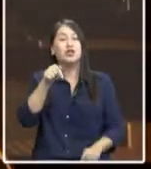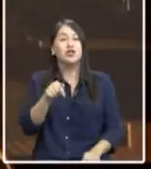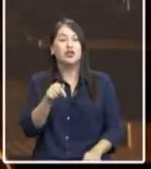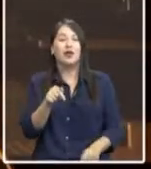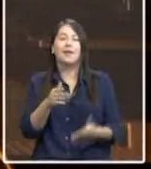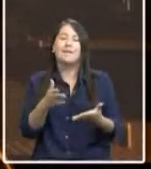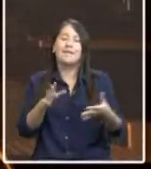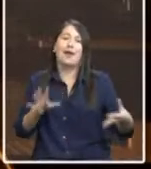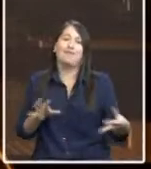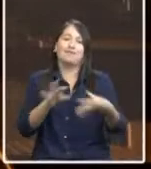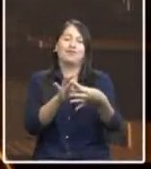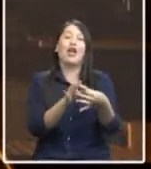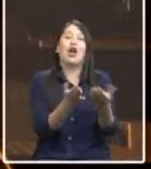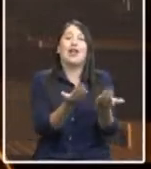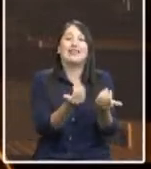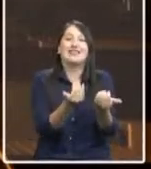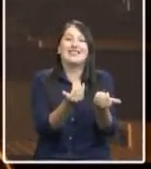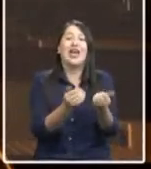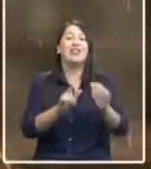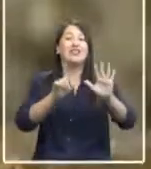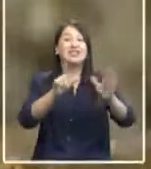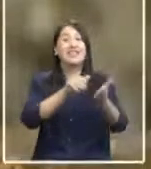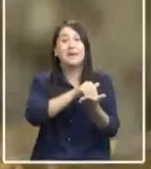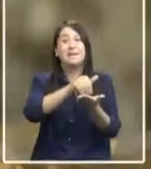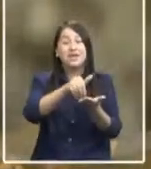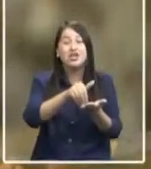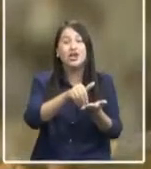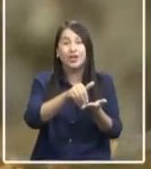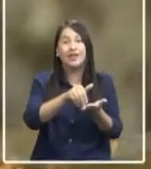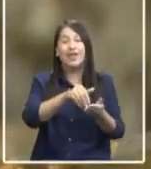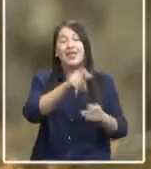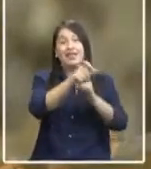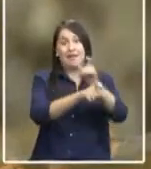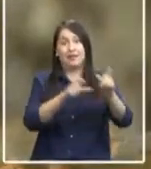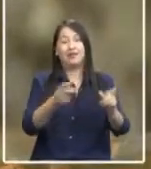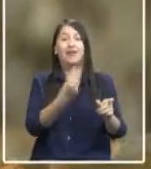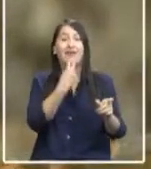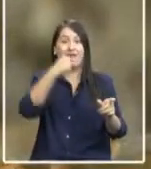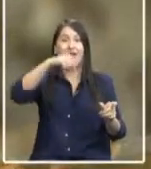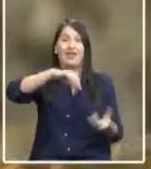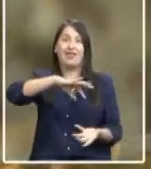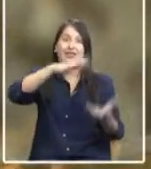in tune with the needs of the 7 billion people on this planet.